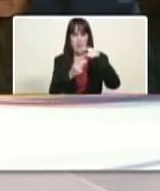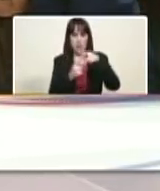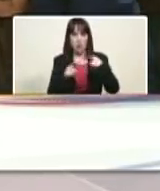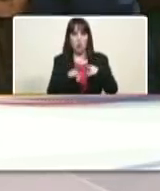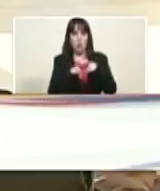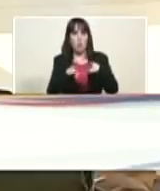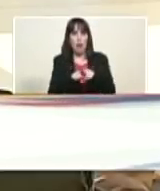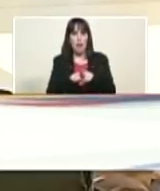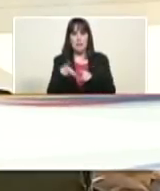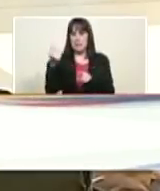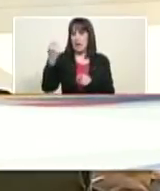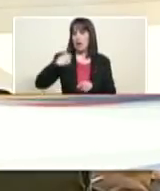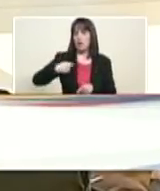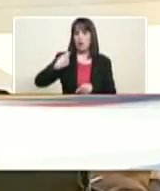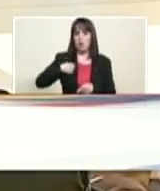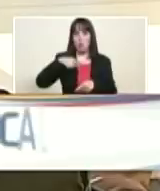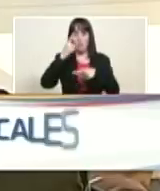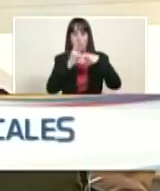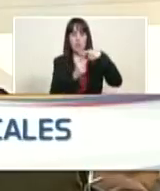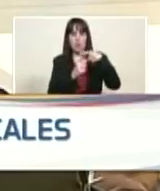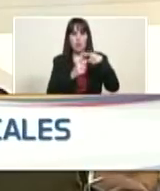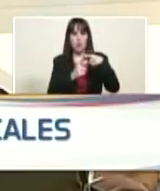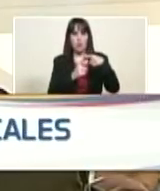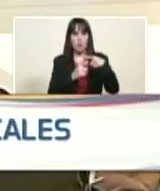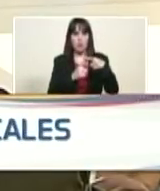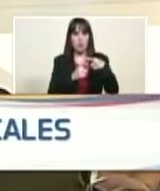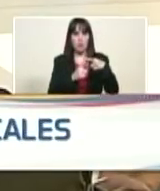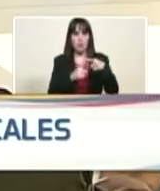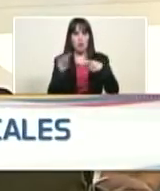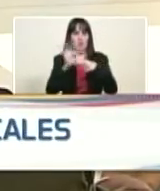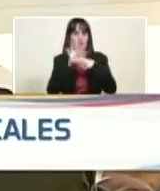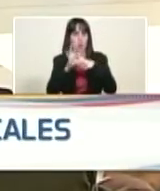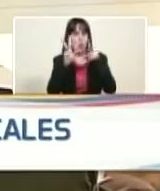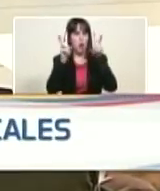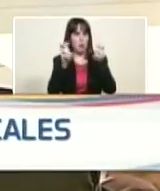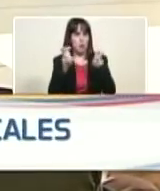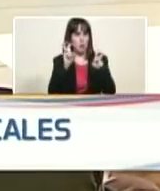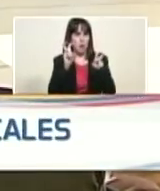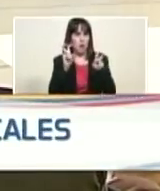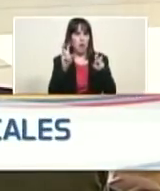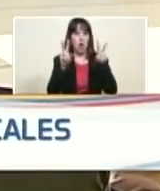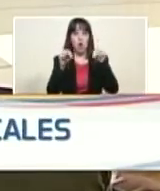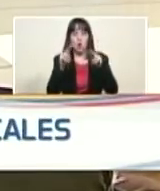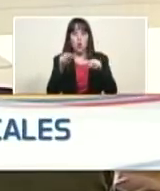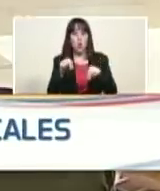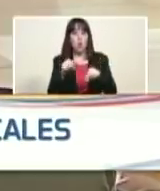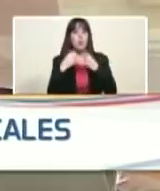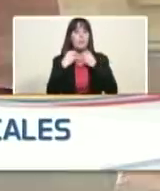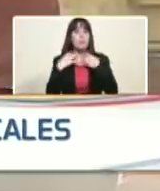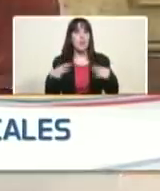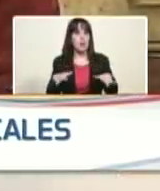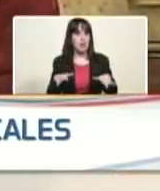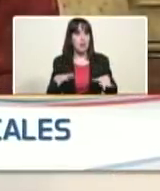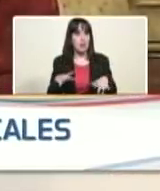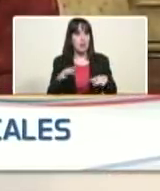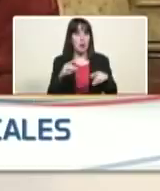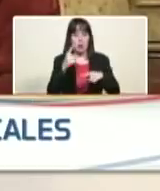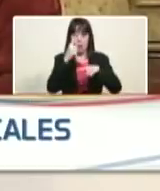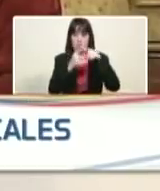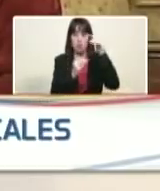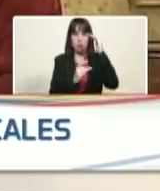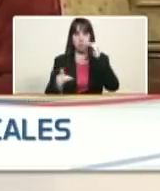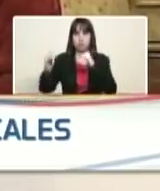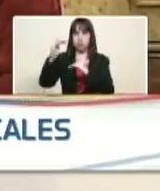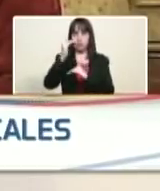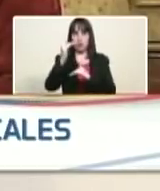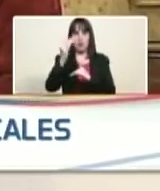adelante. Porque está la fórmula que nunca pierde. El medio petro siempre estará por encima del